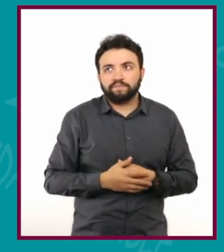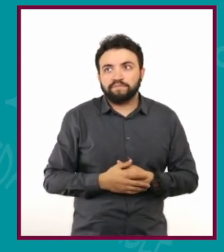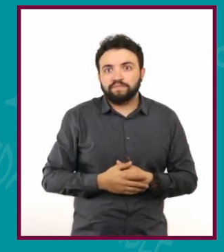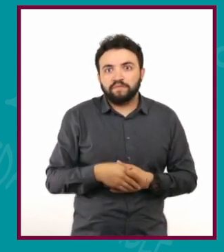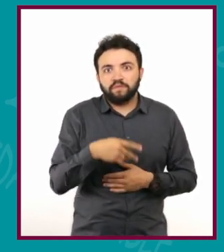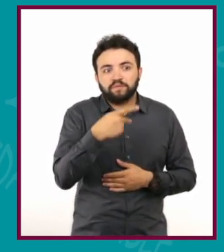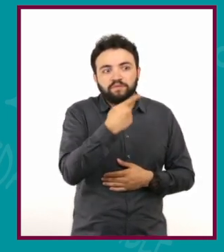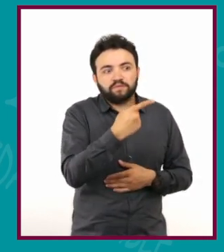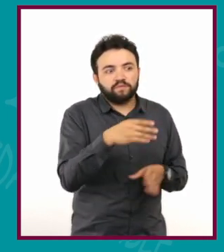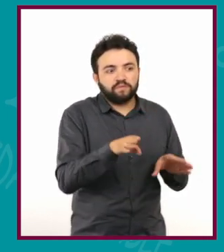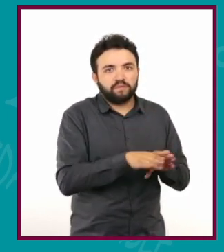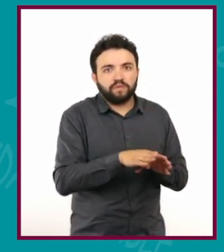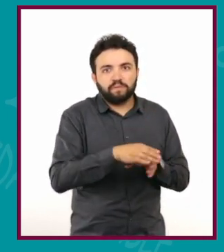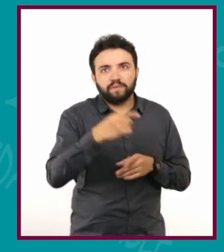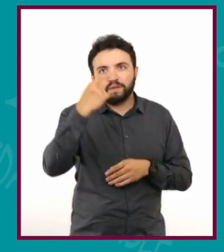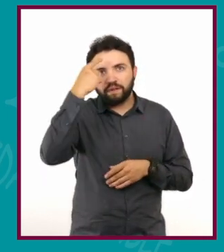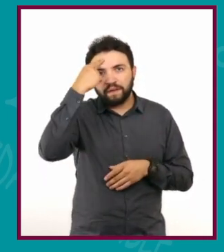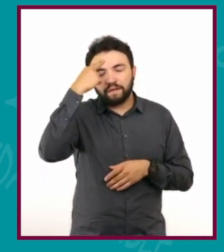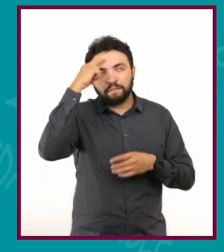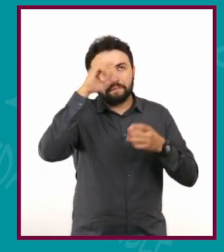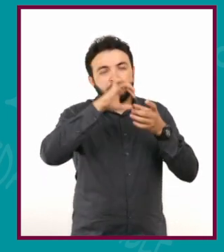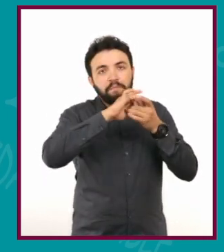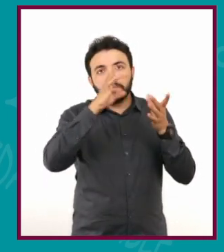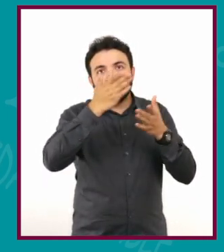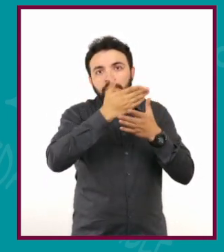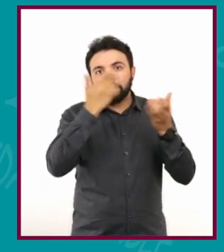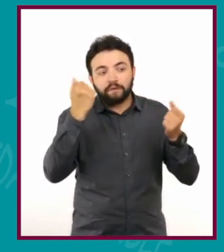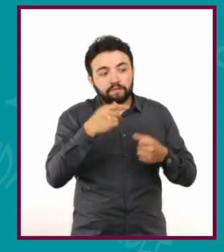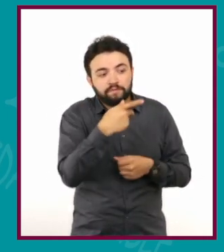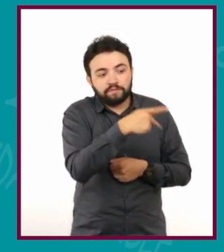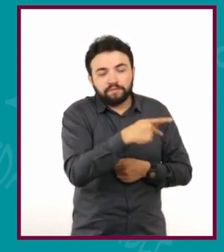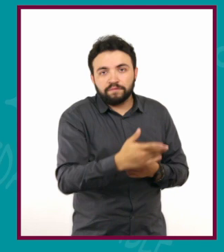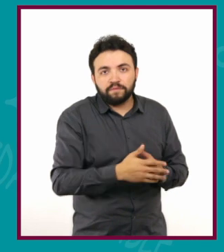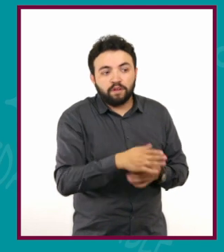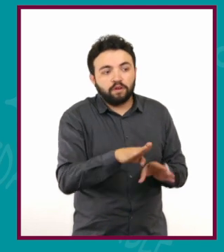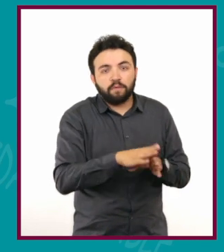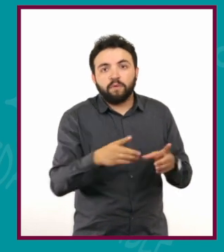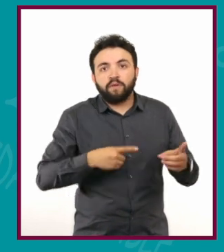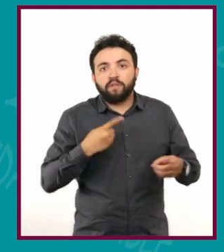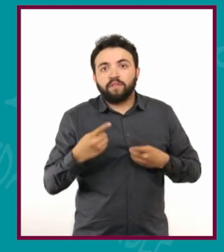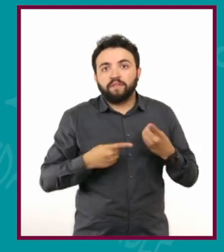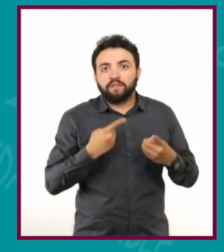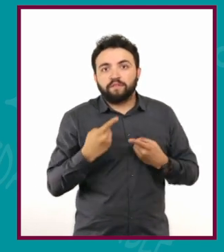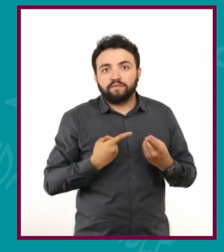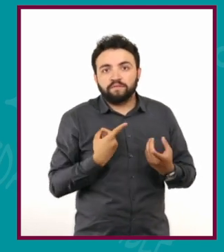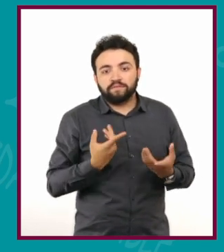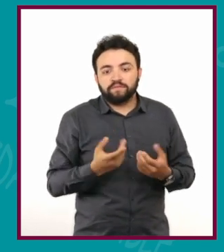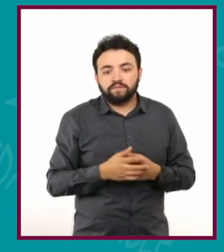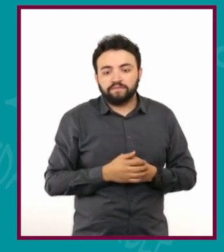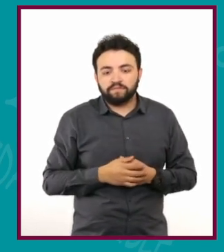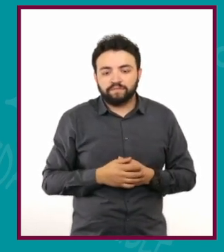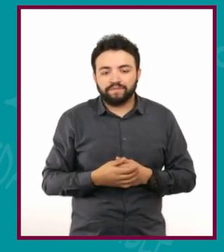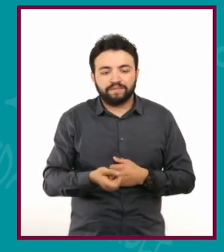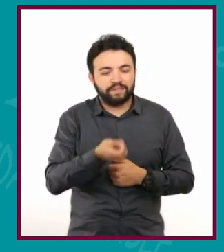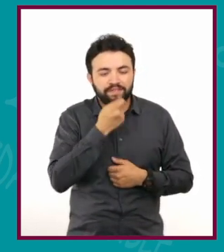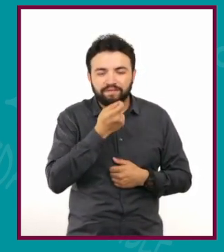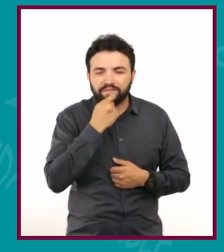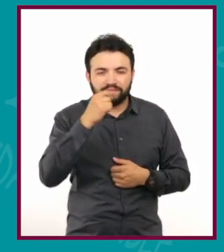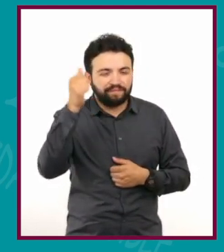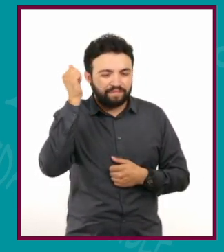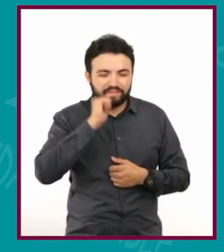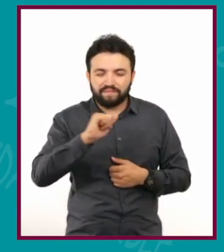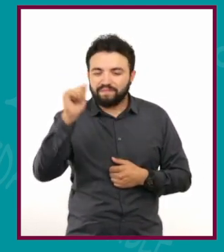Pues la inocencia, como pues sí disfrutar el momento, disfrutar de la hora y pues las personas con las que estás. Los